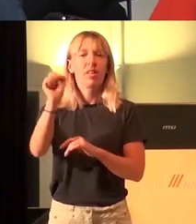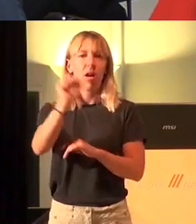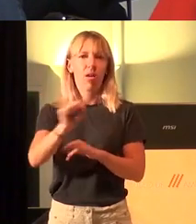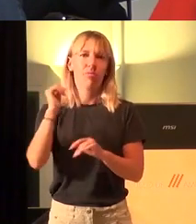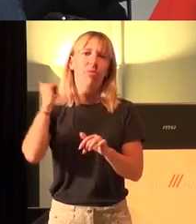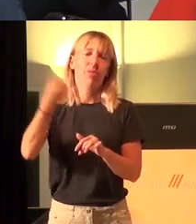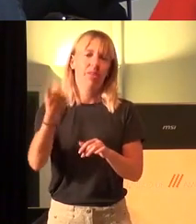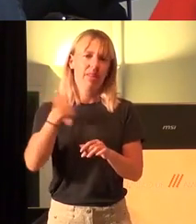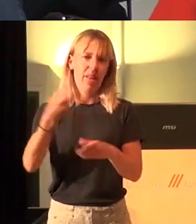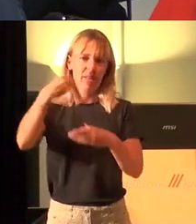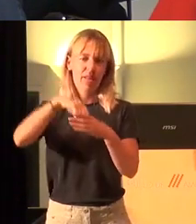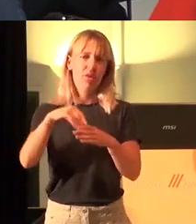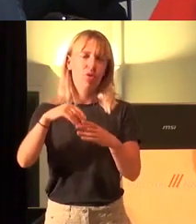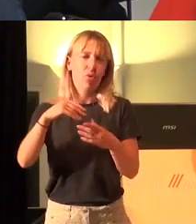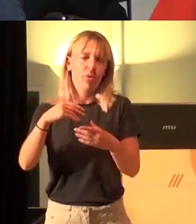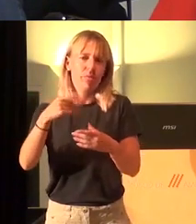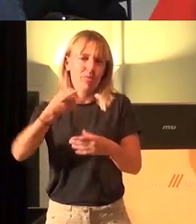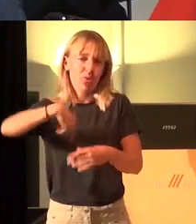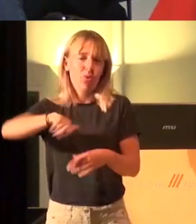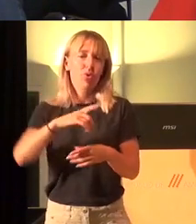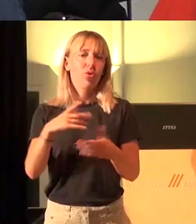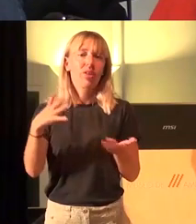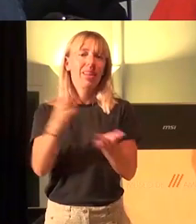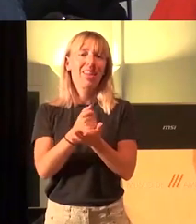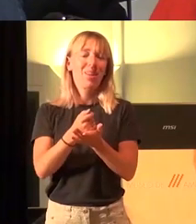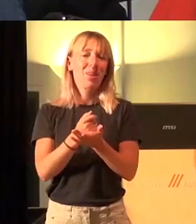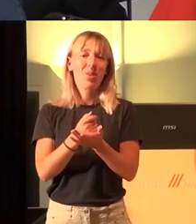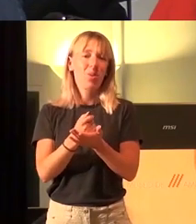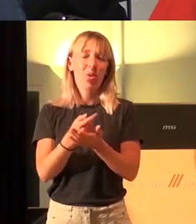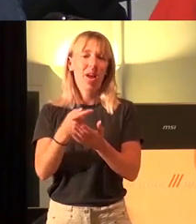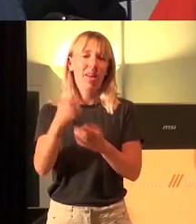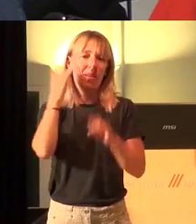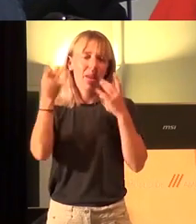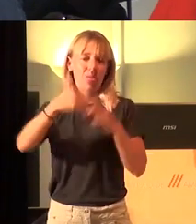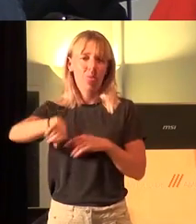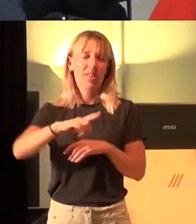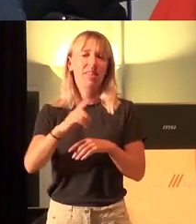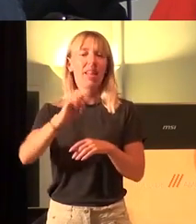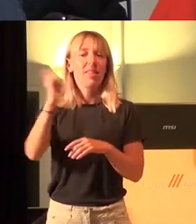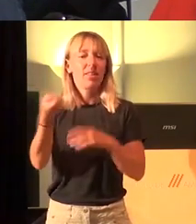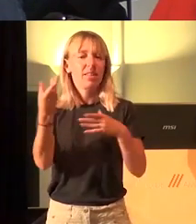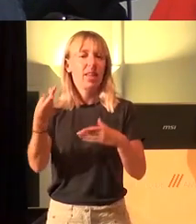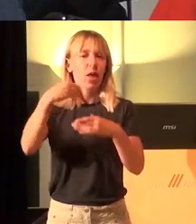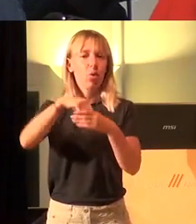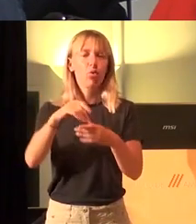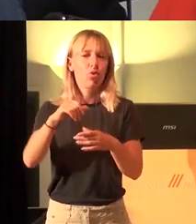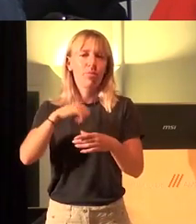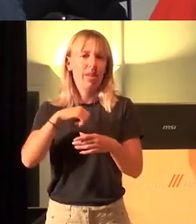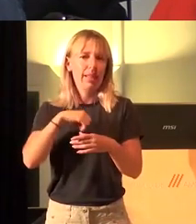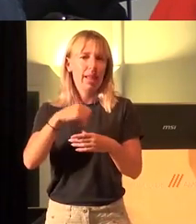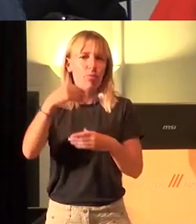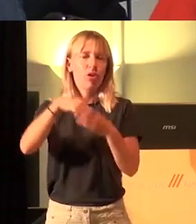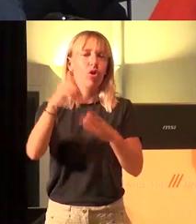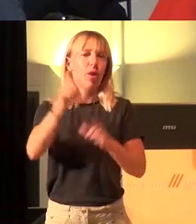esto en nuestro ADN y en todas las patas de nuestra actividad. La diversidad y la inclusión la tenemos en el